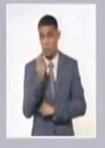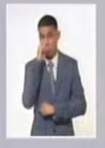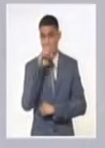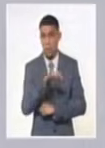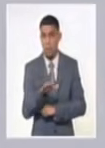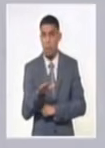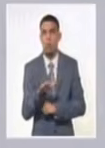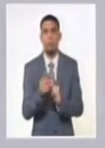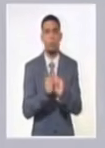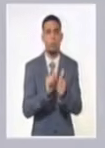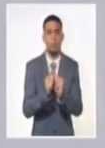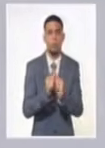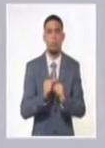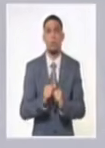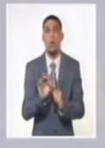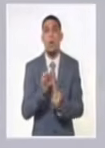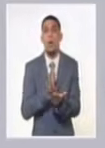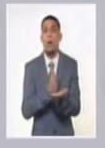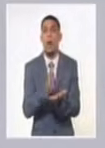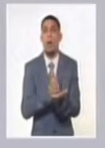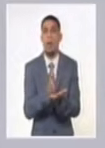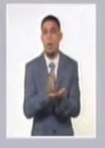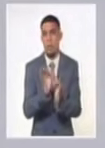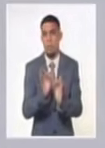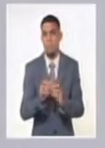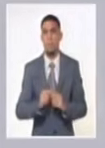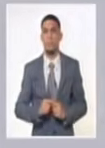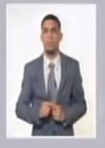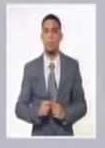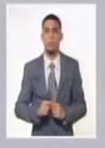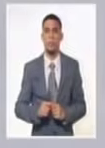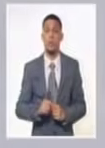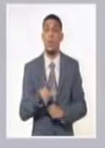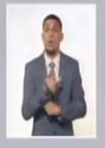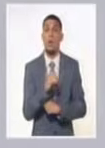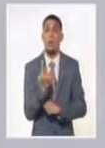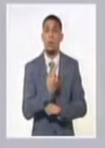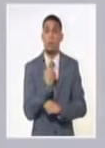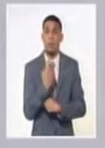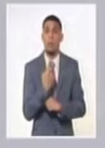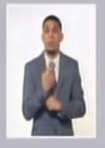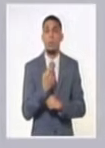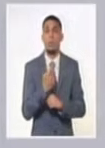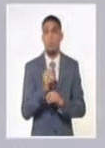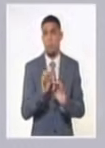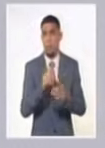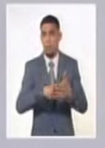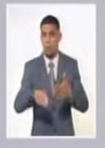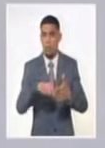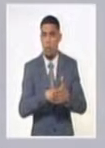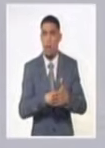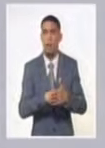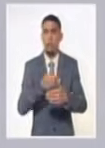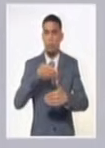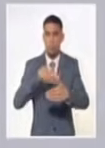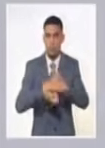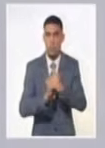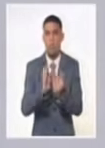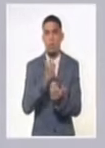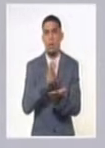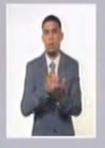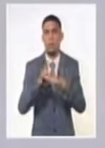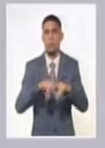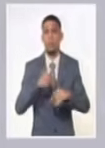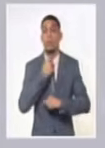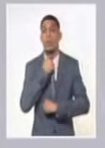atletas, de las carreras que optan, y estamos también creando todas las condiciones para el ingreso a la educación superior en el